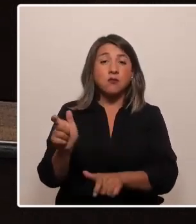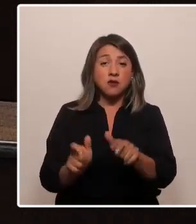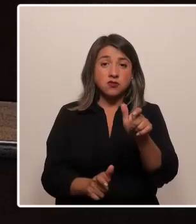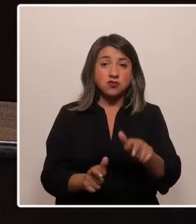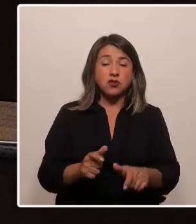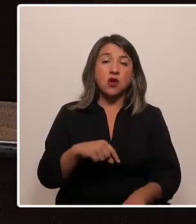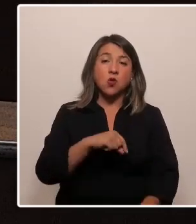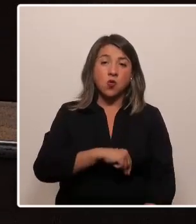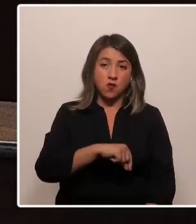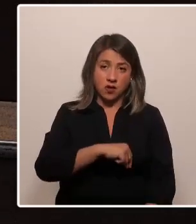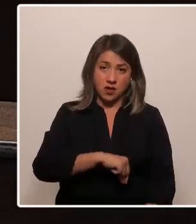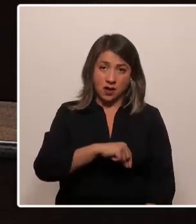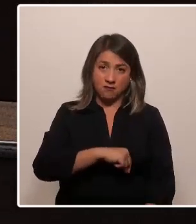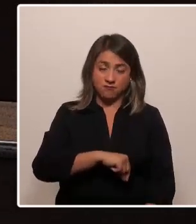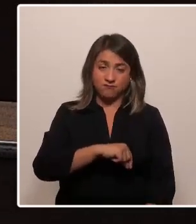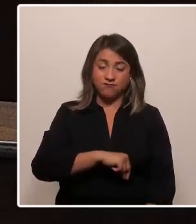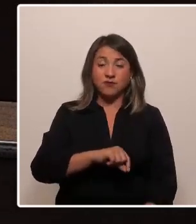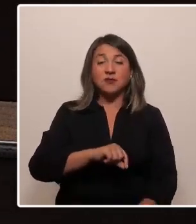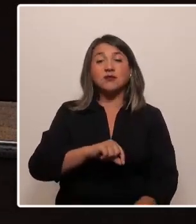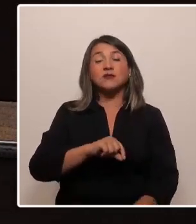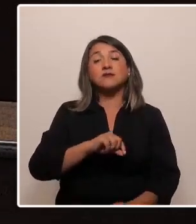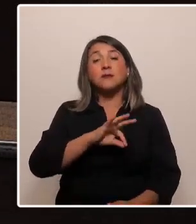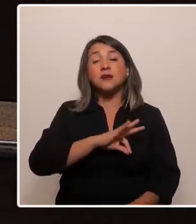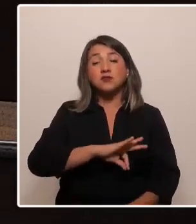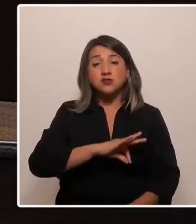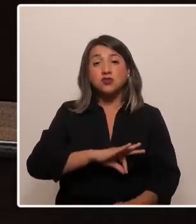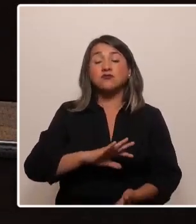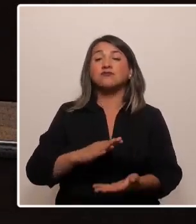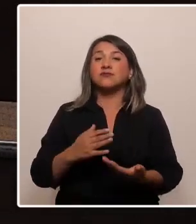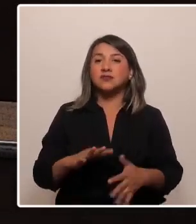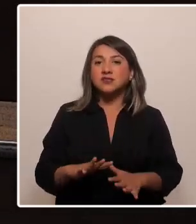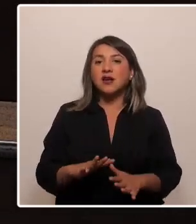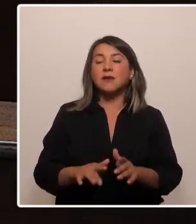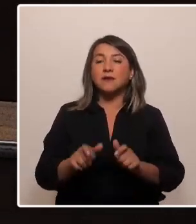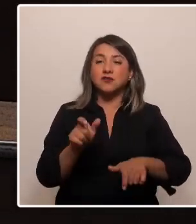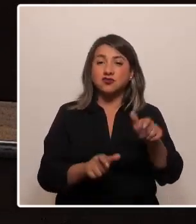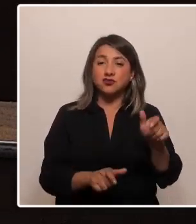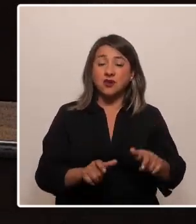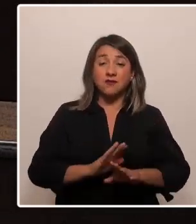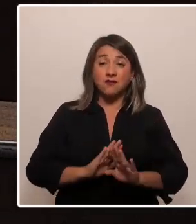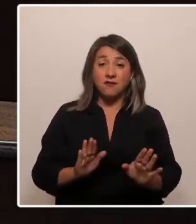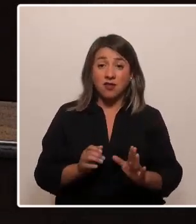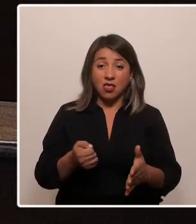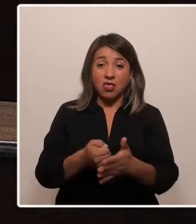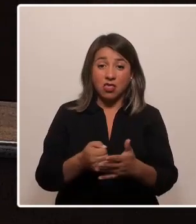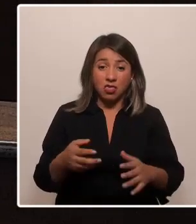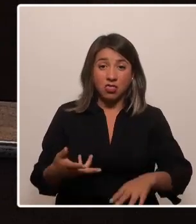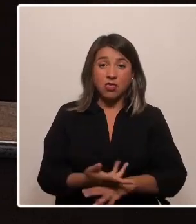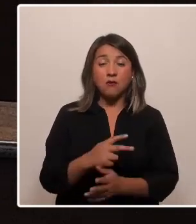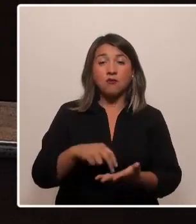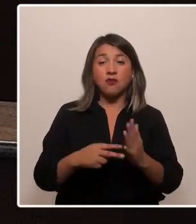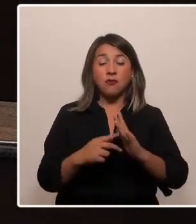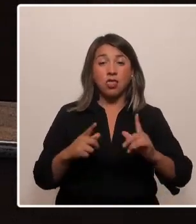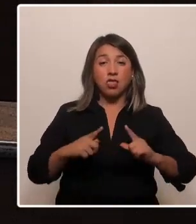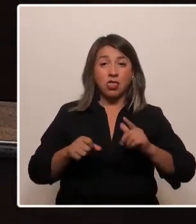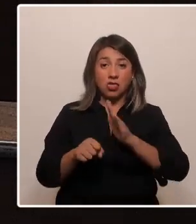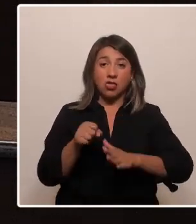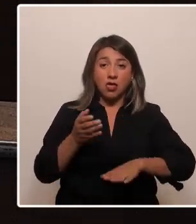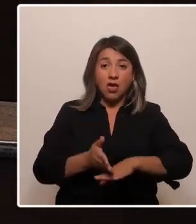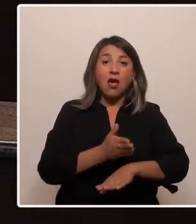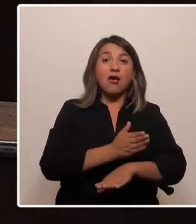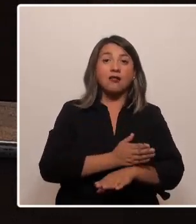cuidan, la salud, las pensiones de quienes se jubilan, se accidentan o enfrentan la cesantía temporal,